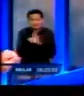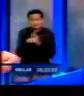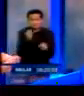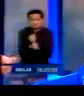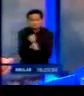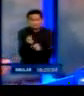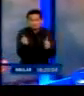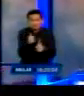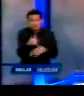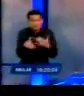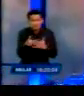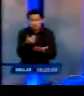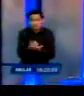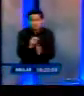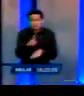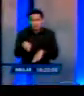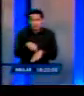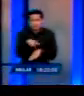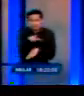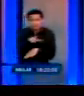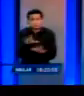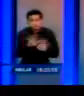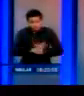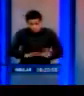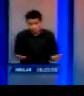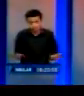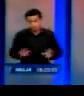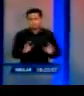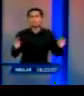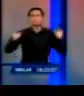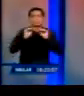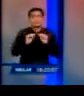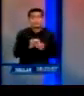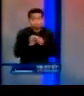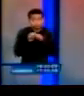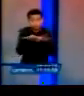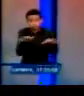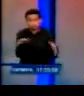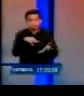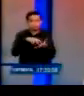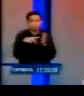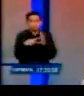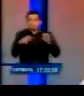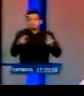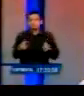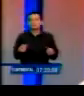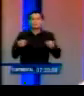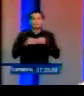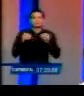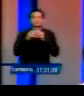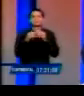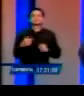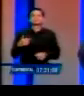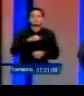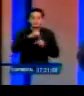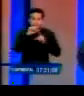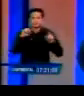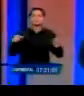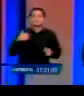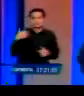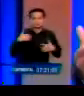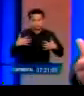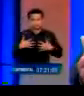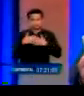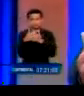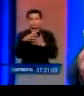cartera en una economía normal como la nuestra. Pero no solo eso, la cobertura de la cartera, es decir, el monto de provisiones que el sistema tiene constituido